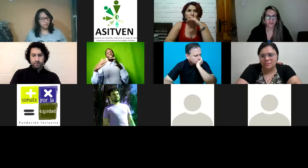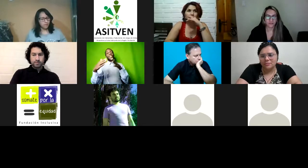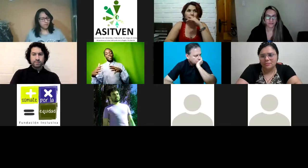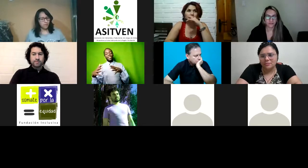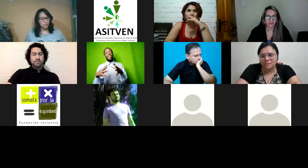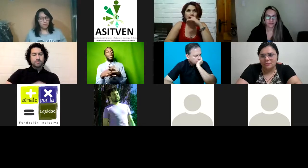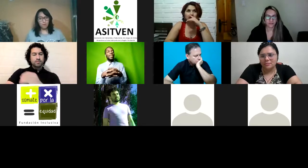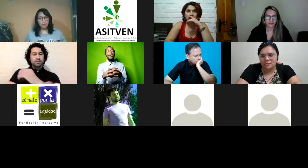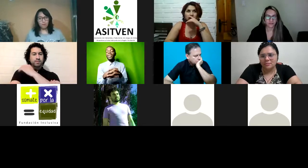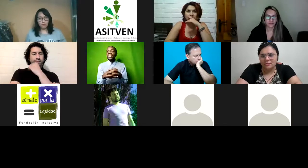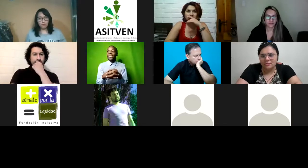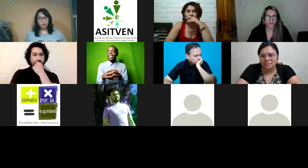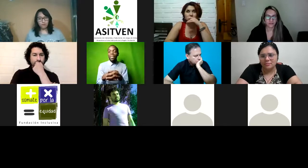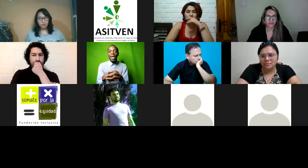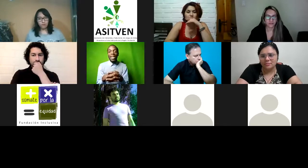lengua de señas